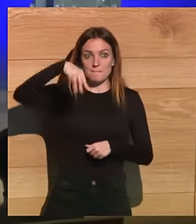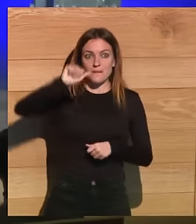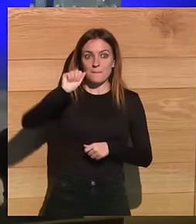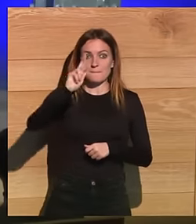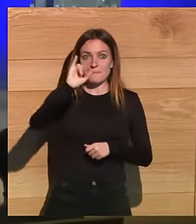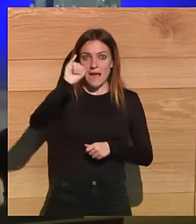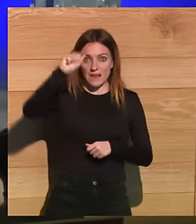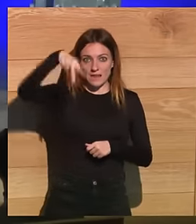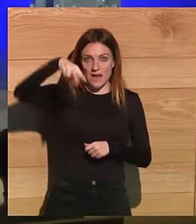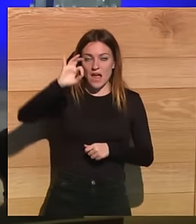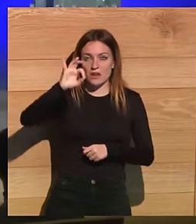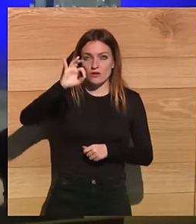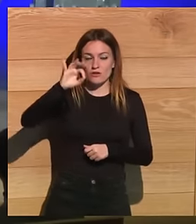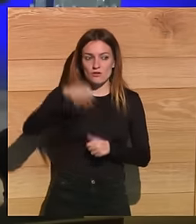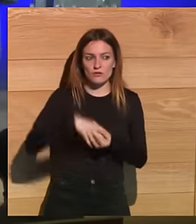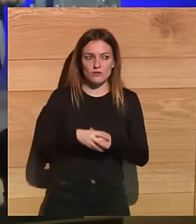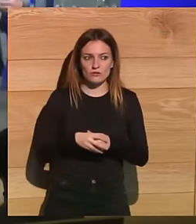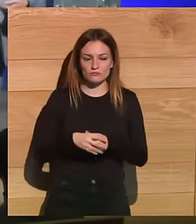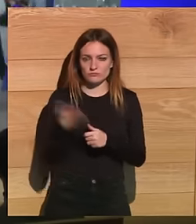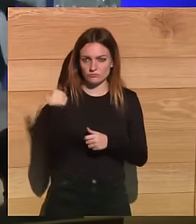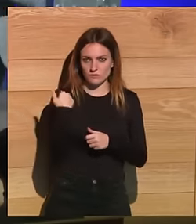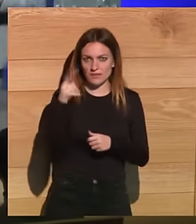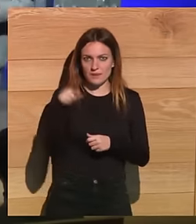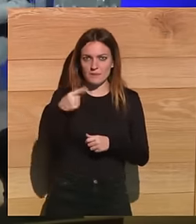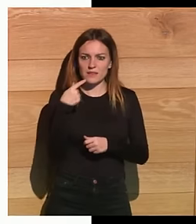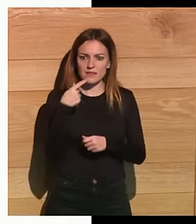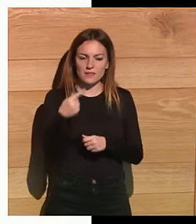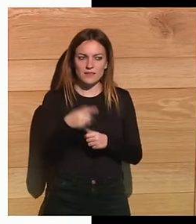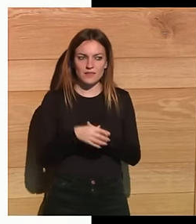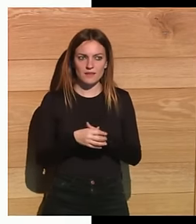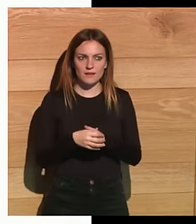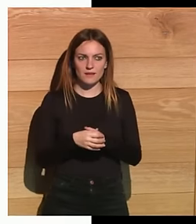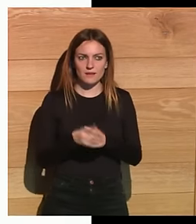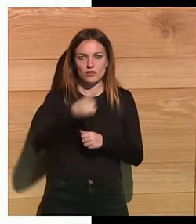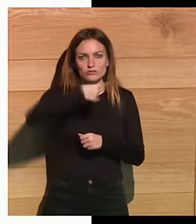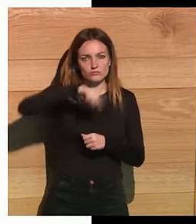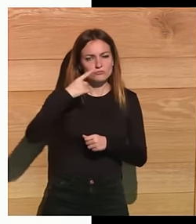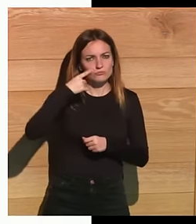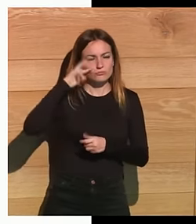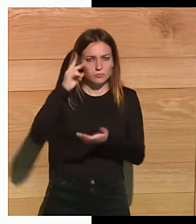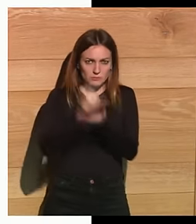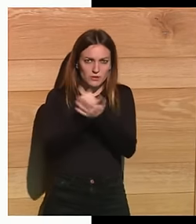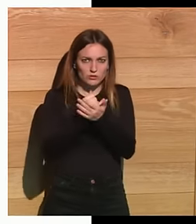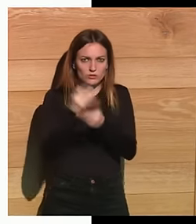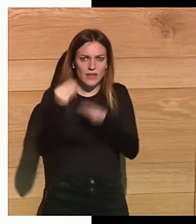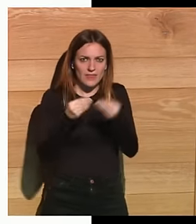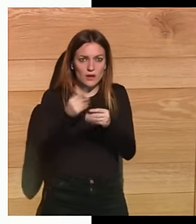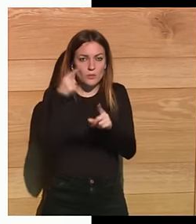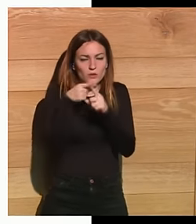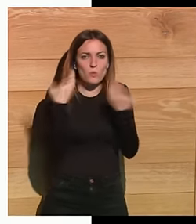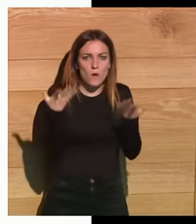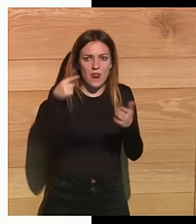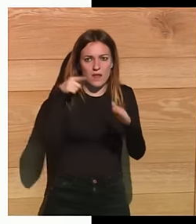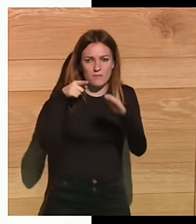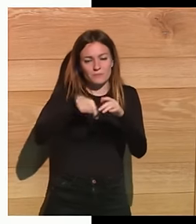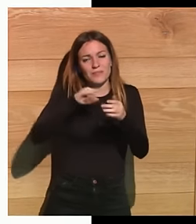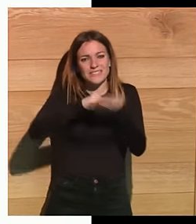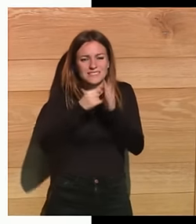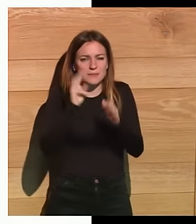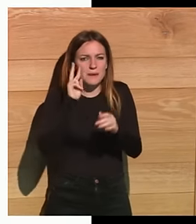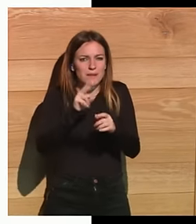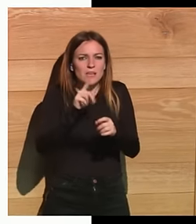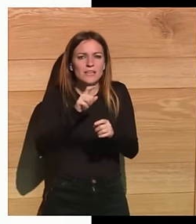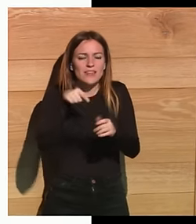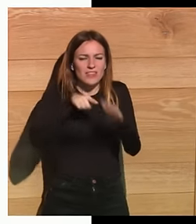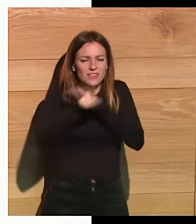Mariano, ha sido tan amable de mencionar que hacemos experimentos para ver cómo se desarrolla un sistema. ¿Por